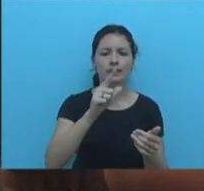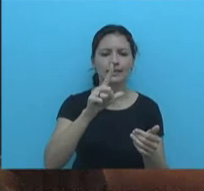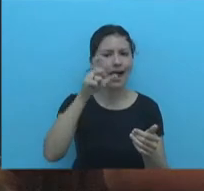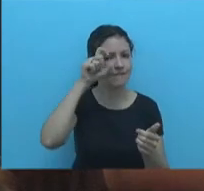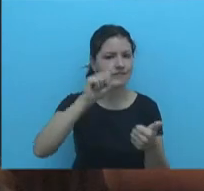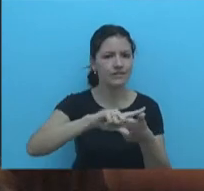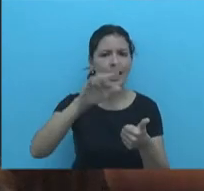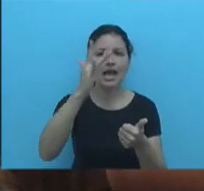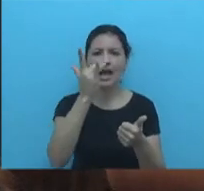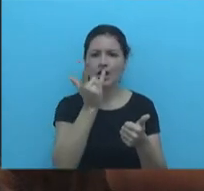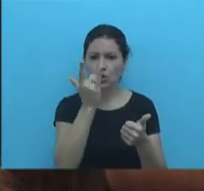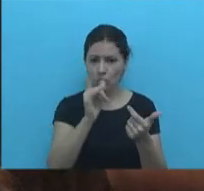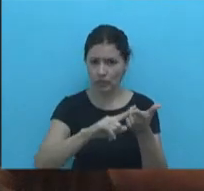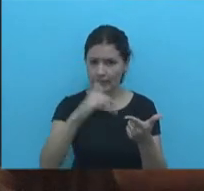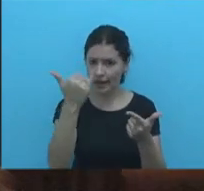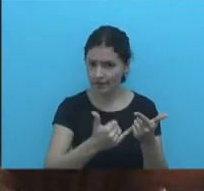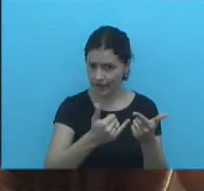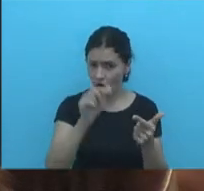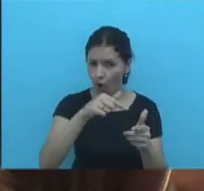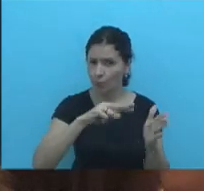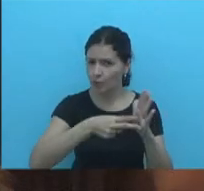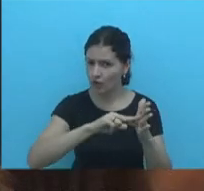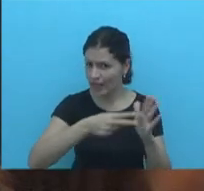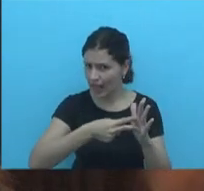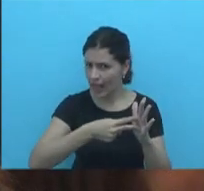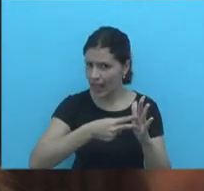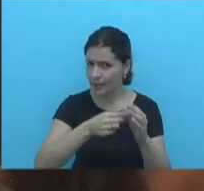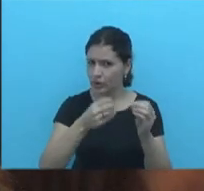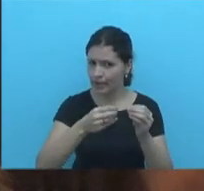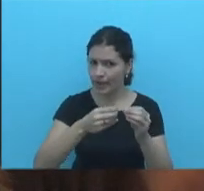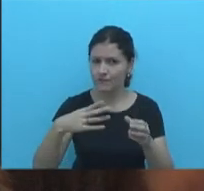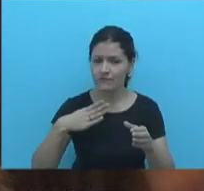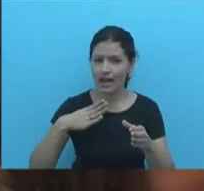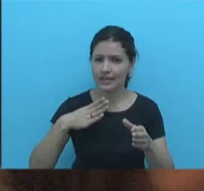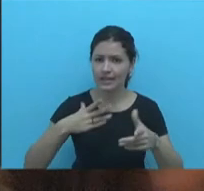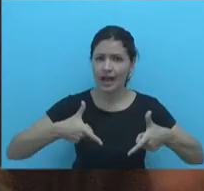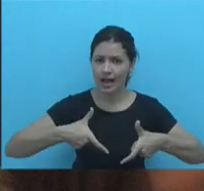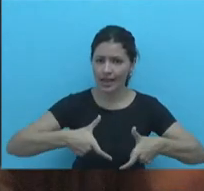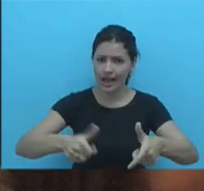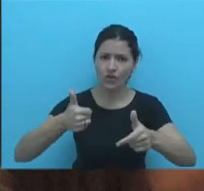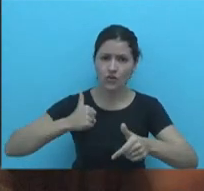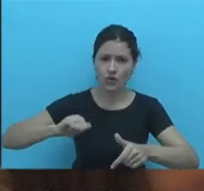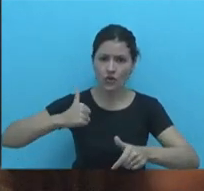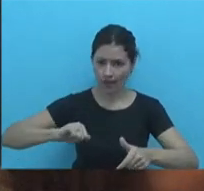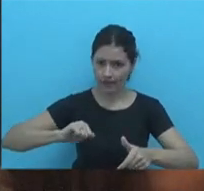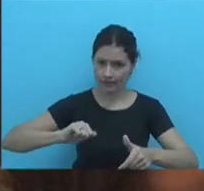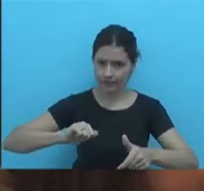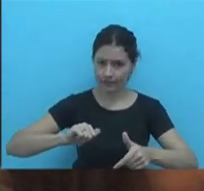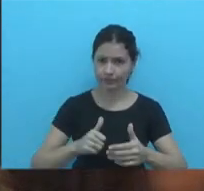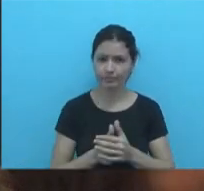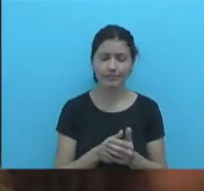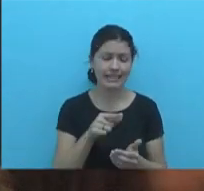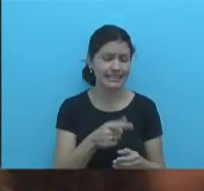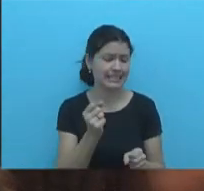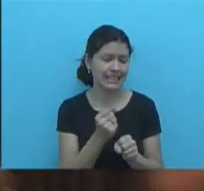otros, hoy el problema radica especialmente en los desagües cloacales, los cuales parecería que no se hubieran realizado,